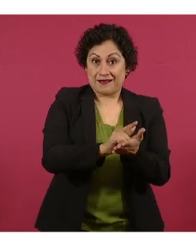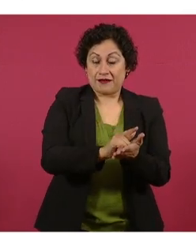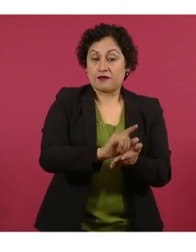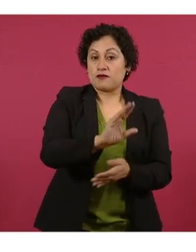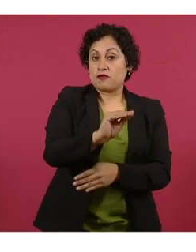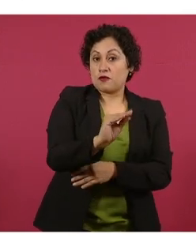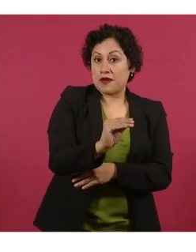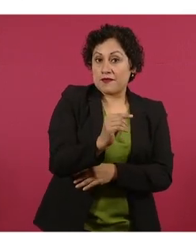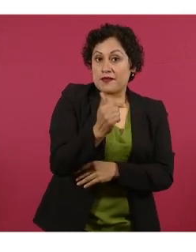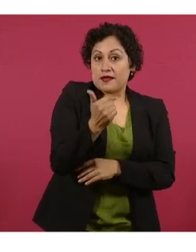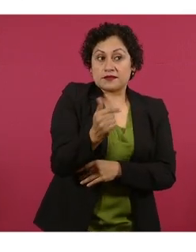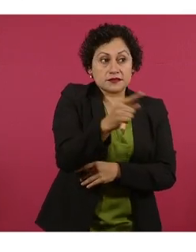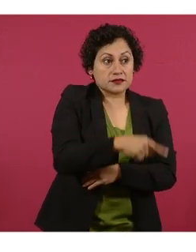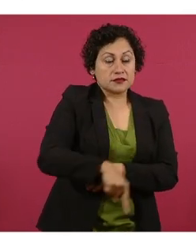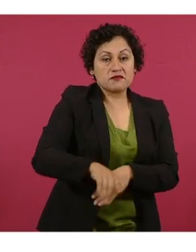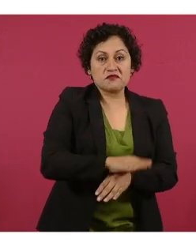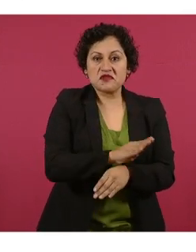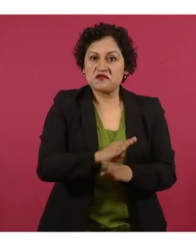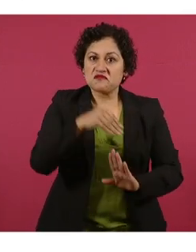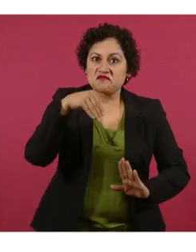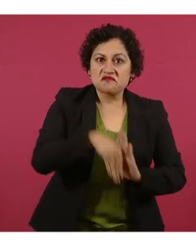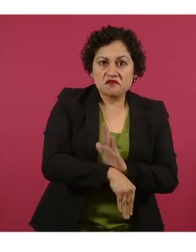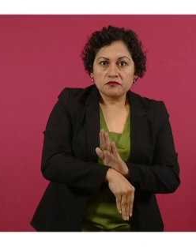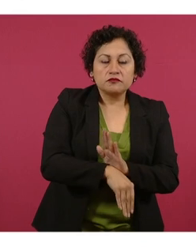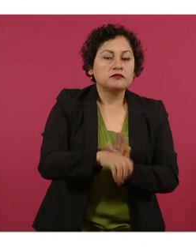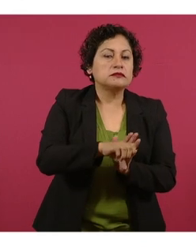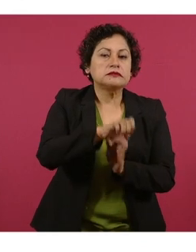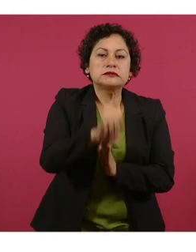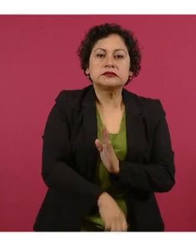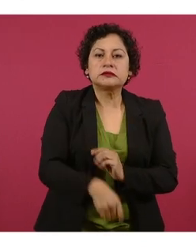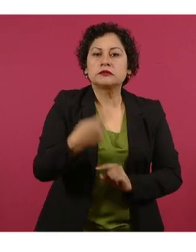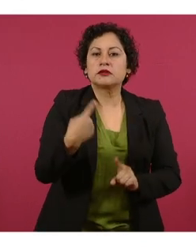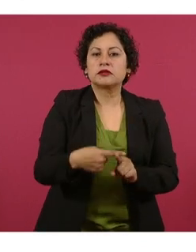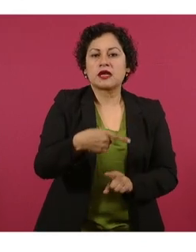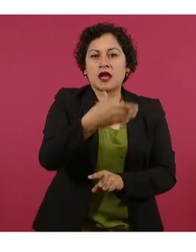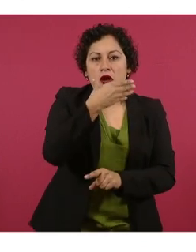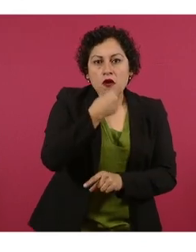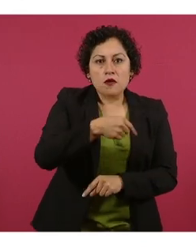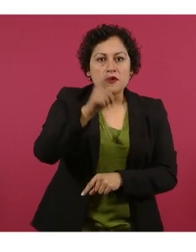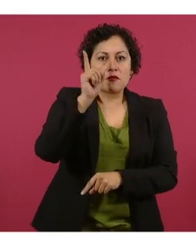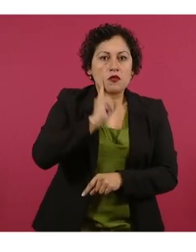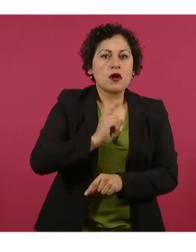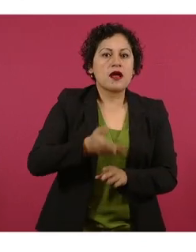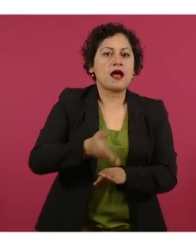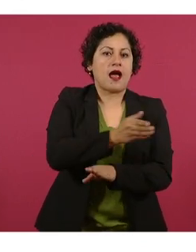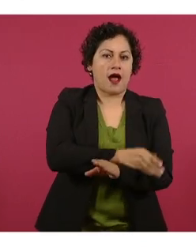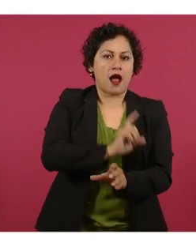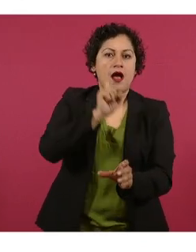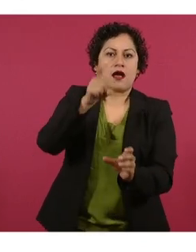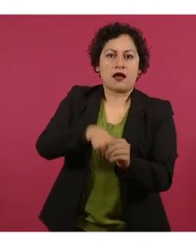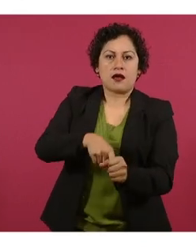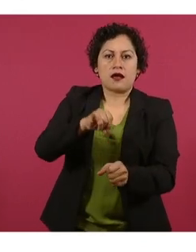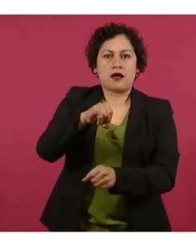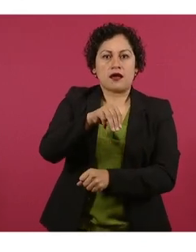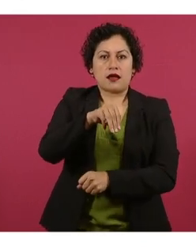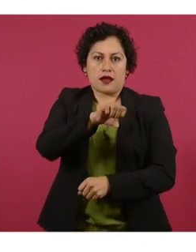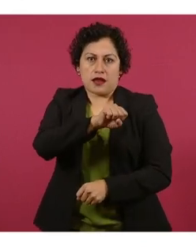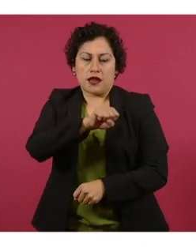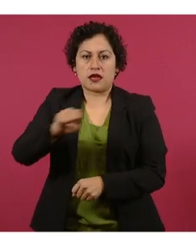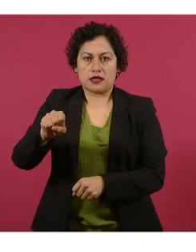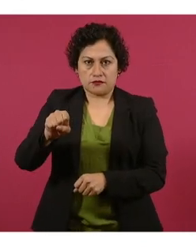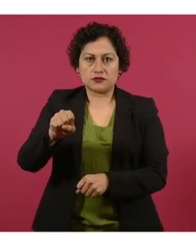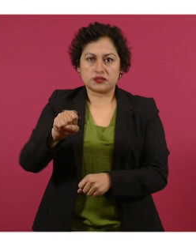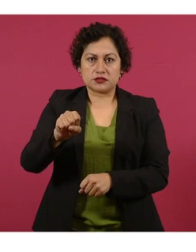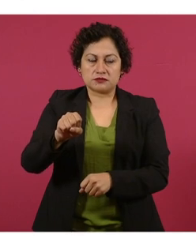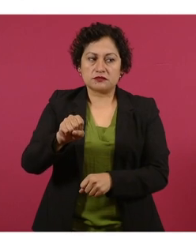del 97, es decir, las mujeres y hombres que cotizan ante el IMSS y que empezaron a cotizar ante el IMSS